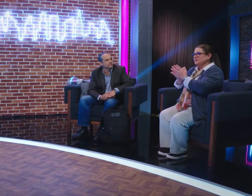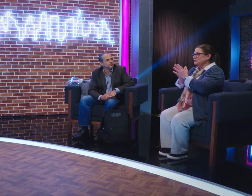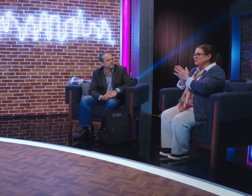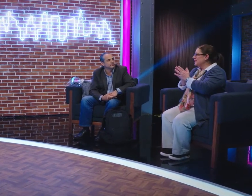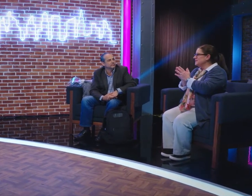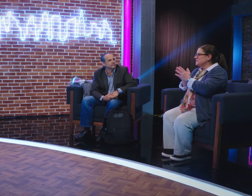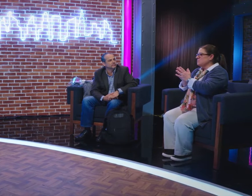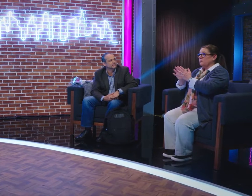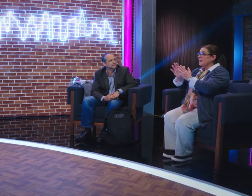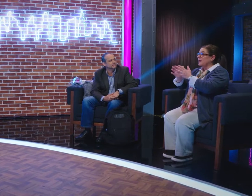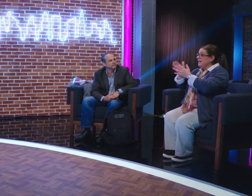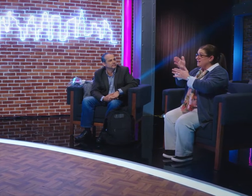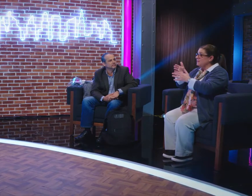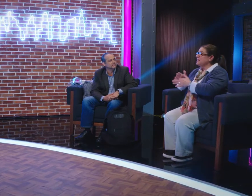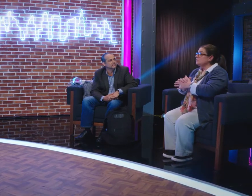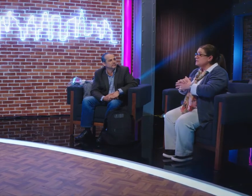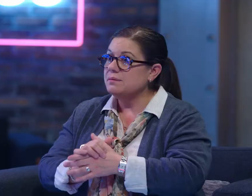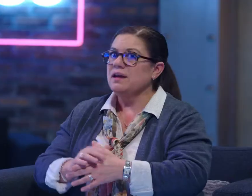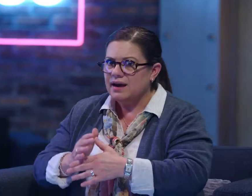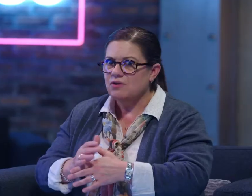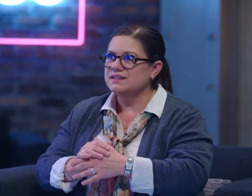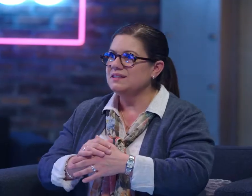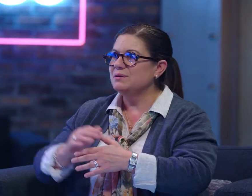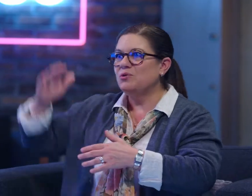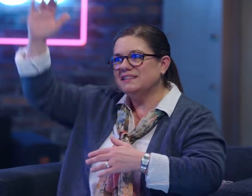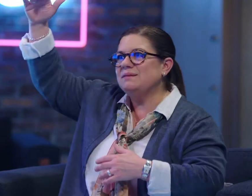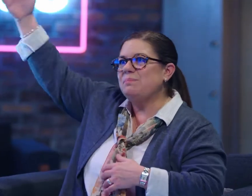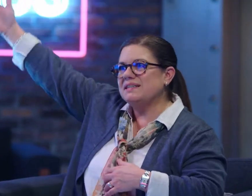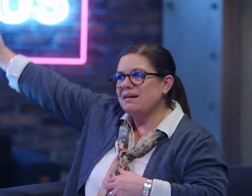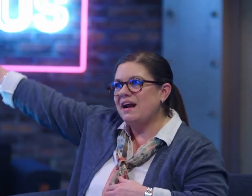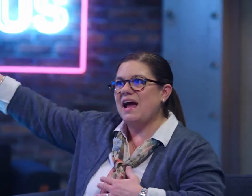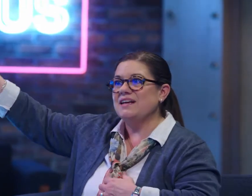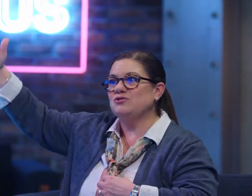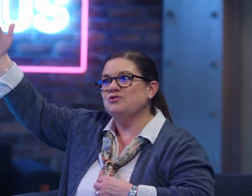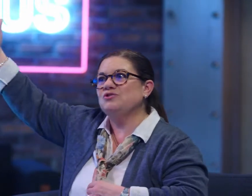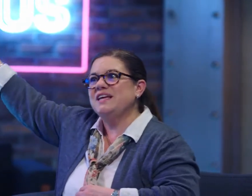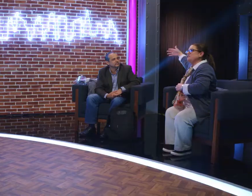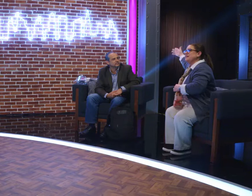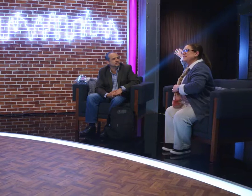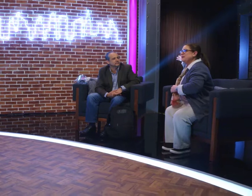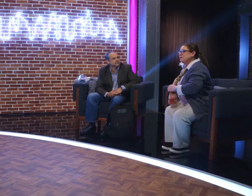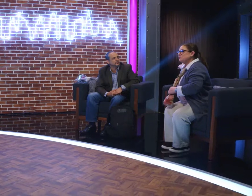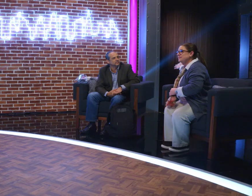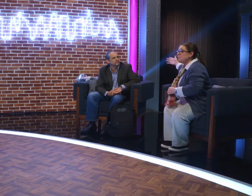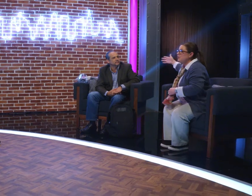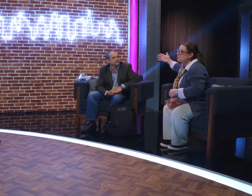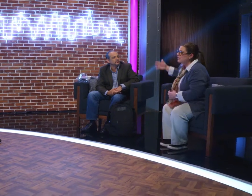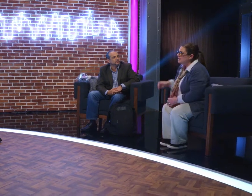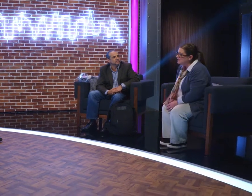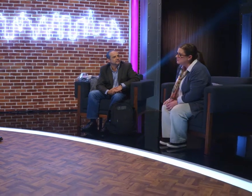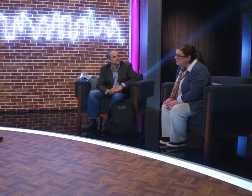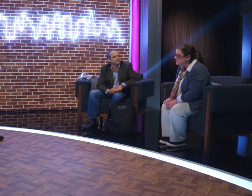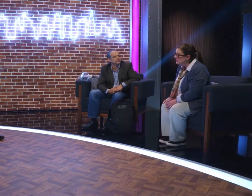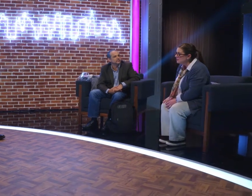ahorita la solución es, ¿intervenir sirve? Claro que sirve, porque sirve para salvar a esos otros 130,000 personas que podrían